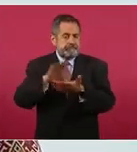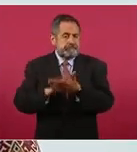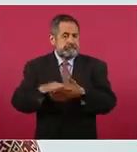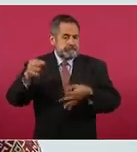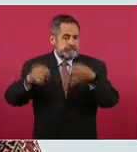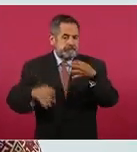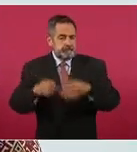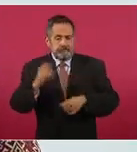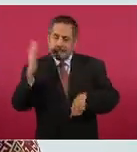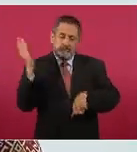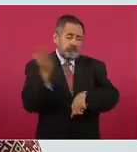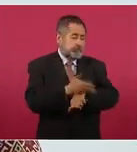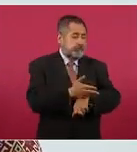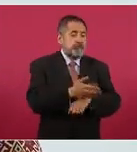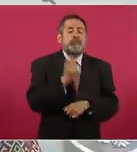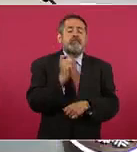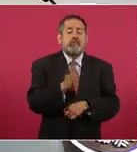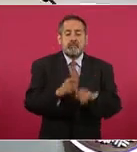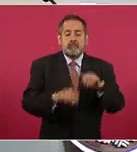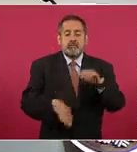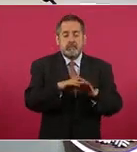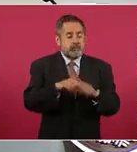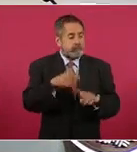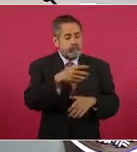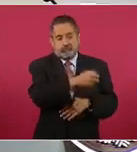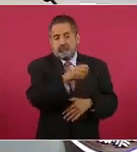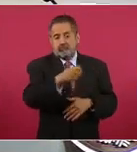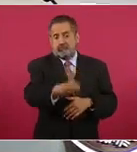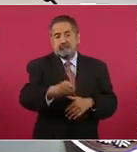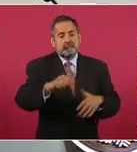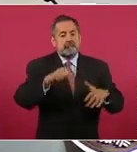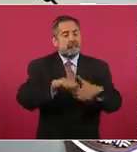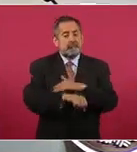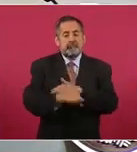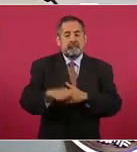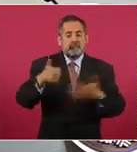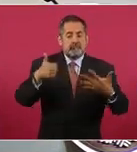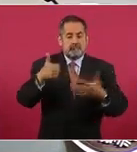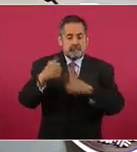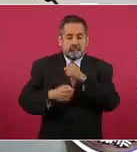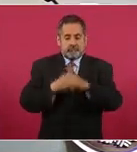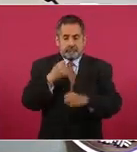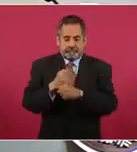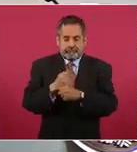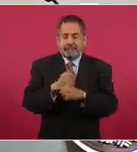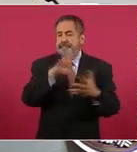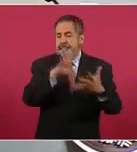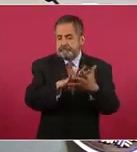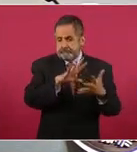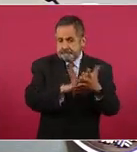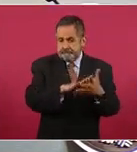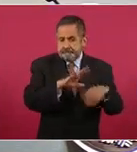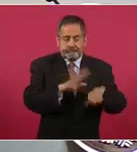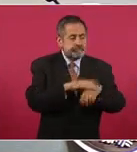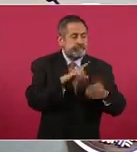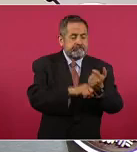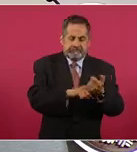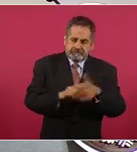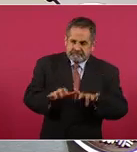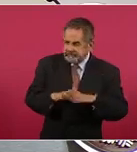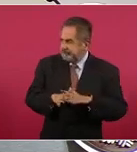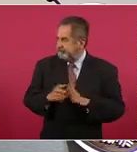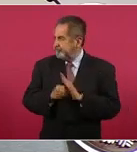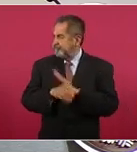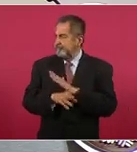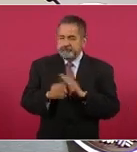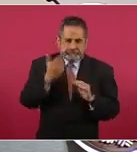el castigo más alto que hemos tenido son 6 años de prisión por manejo irregular en los sistemas de información. En